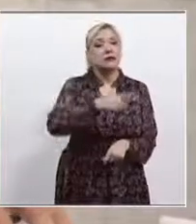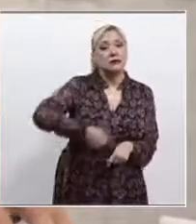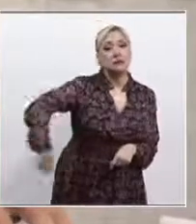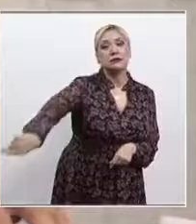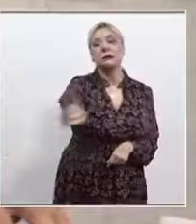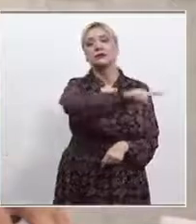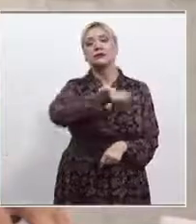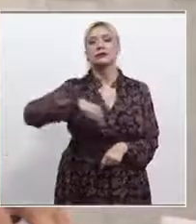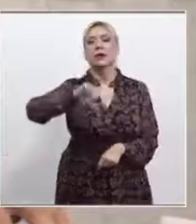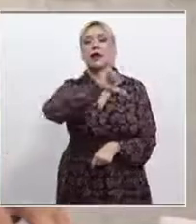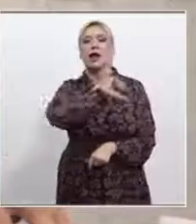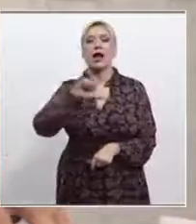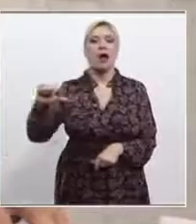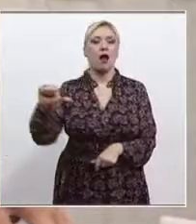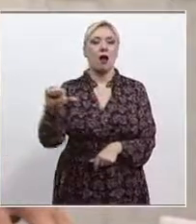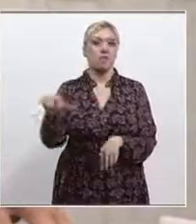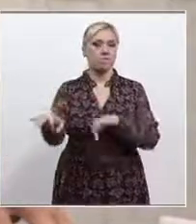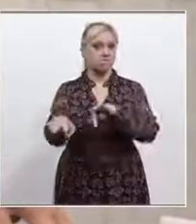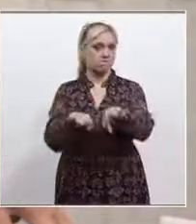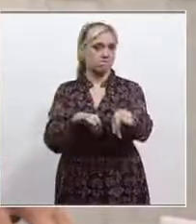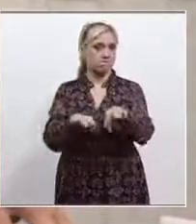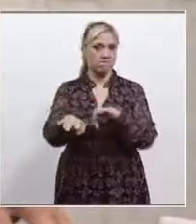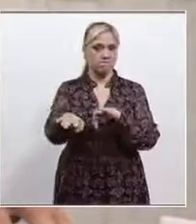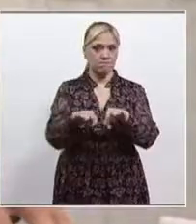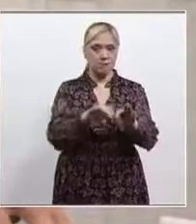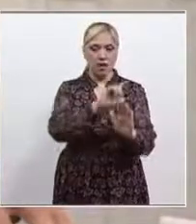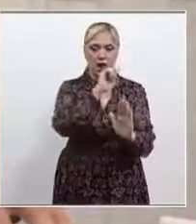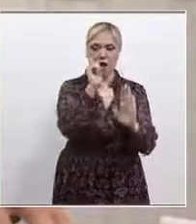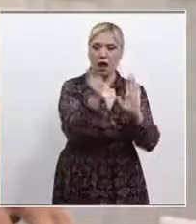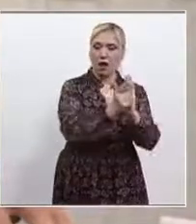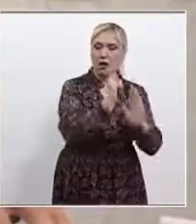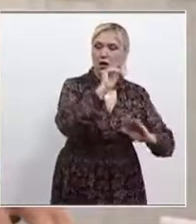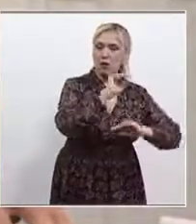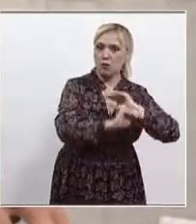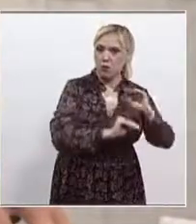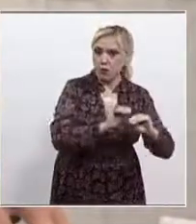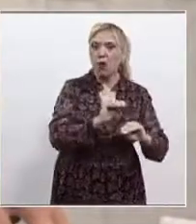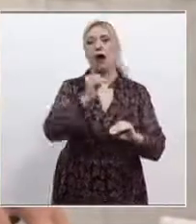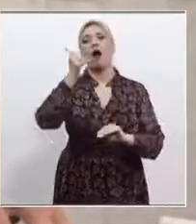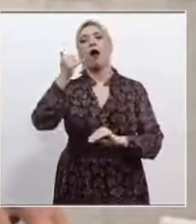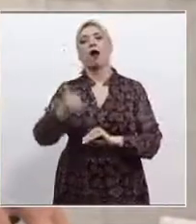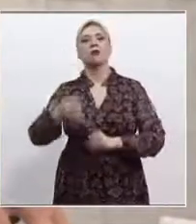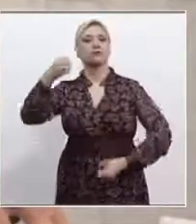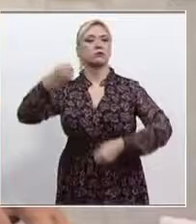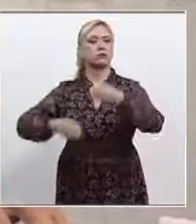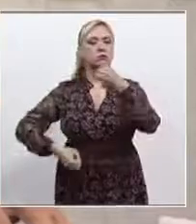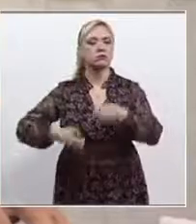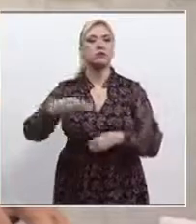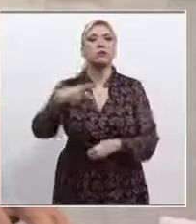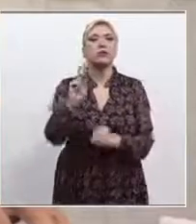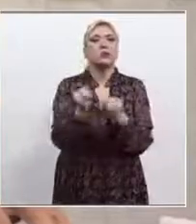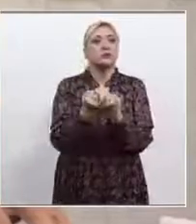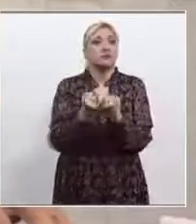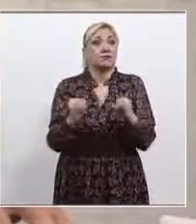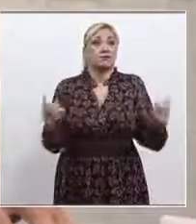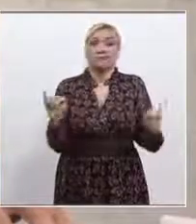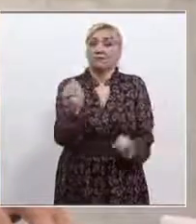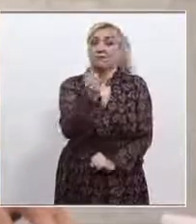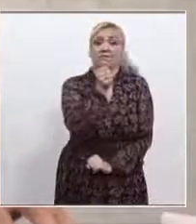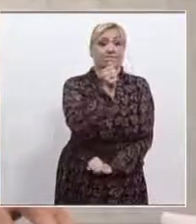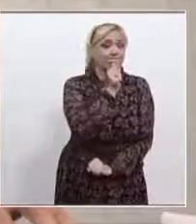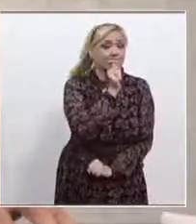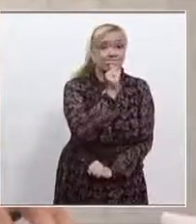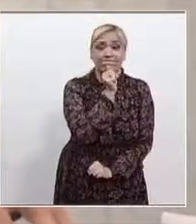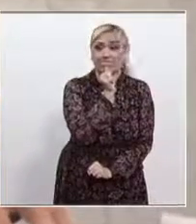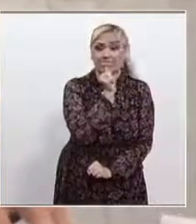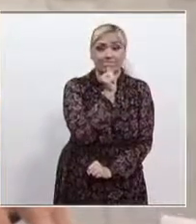protagonistas de la justicia mexicana. Pero la independencia todavía no está